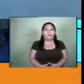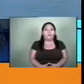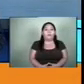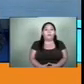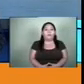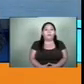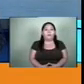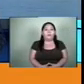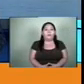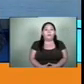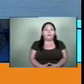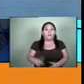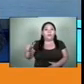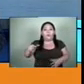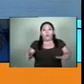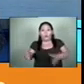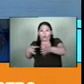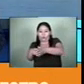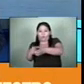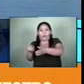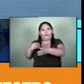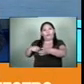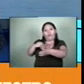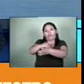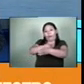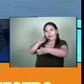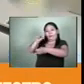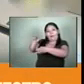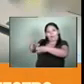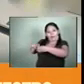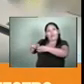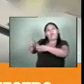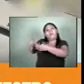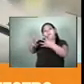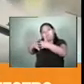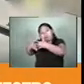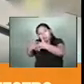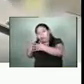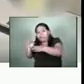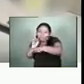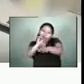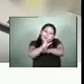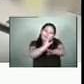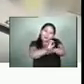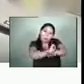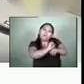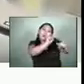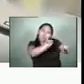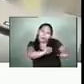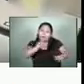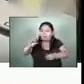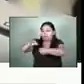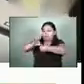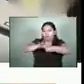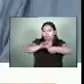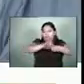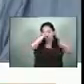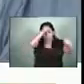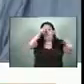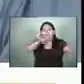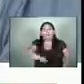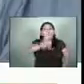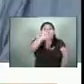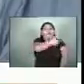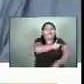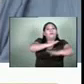internacionales. Un panel médico de asesores del gobierno de Estados Unidos votó para recomendar la autorización de la vacuna COVID